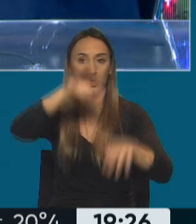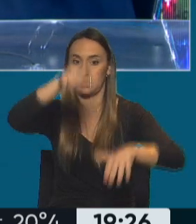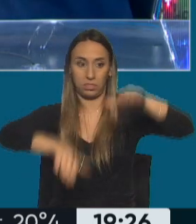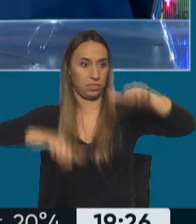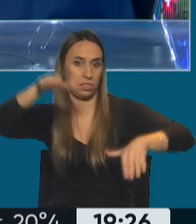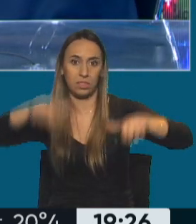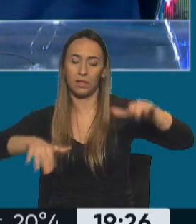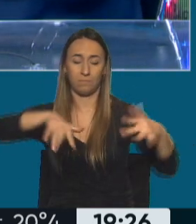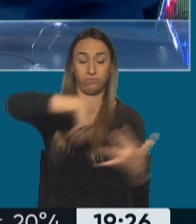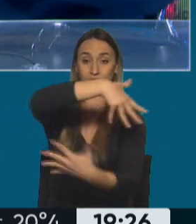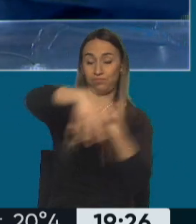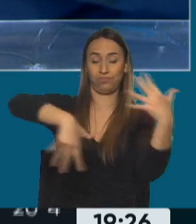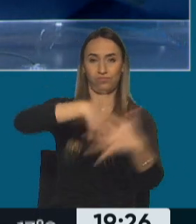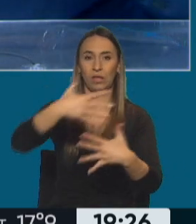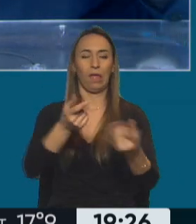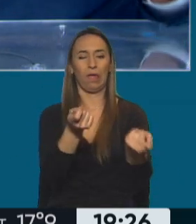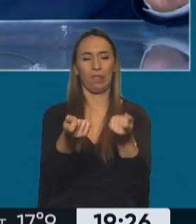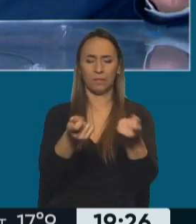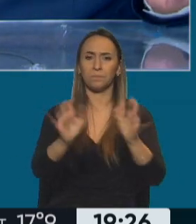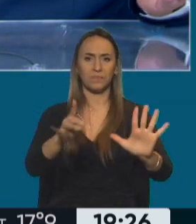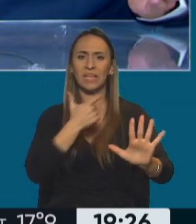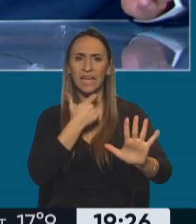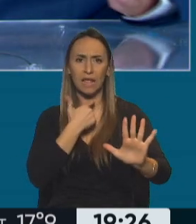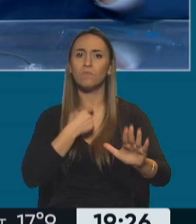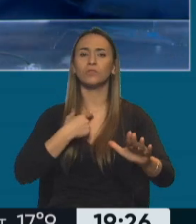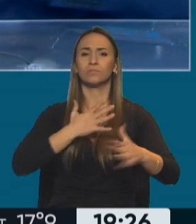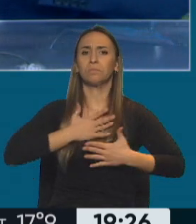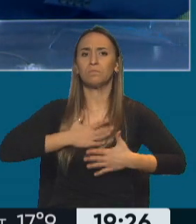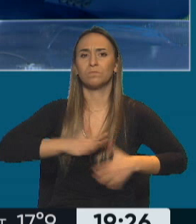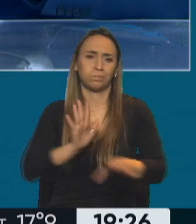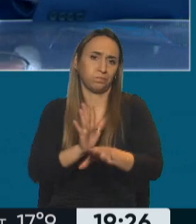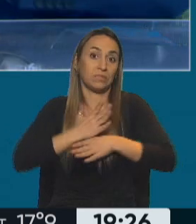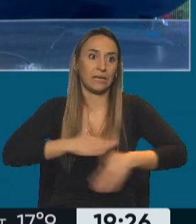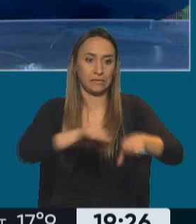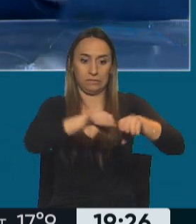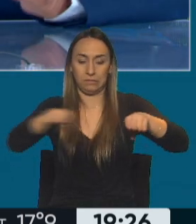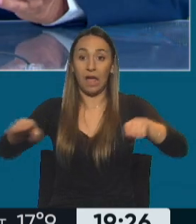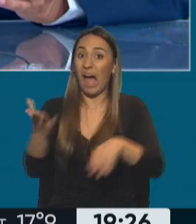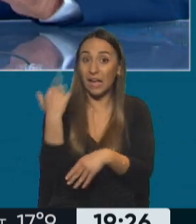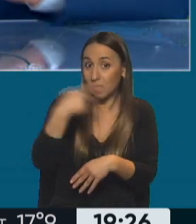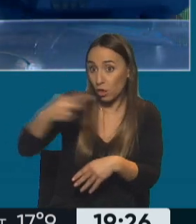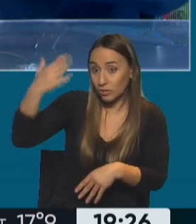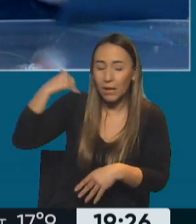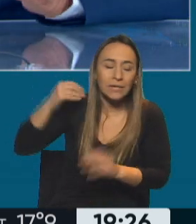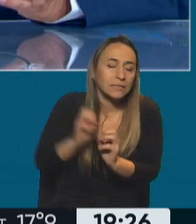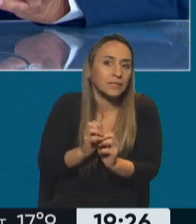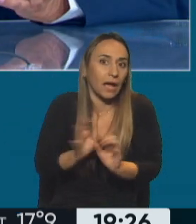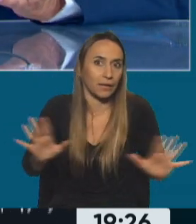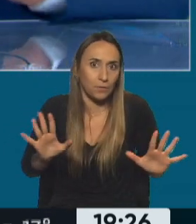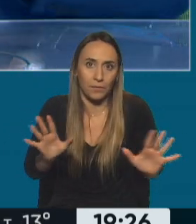cuestiones especulativas o por lo que fuera, hace 2 semanas estábamos con un desconcierto